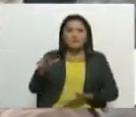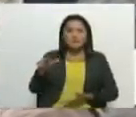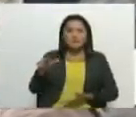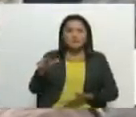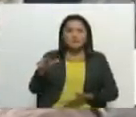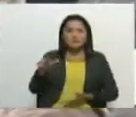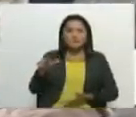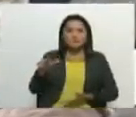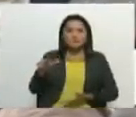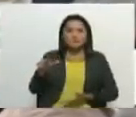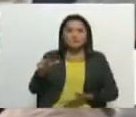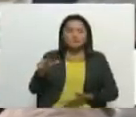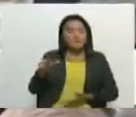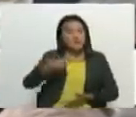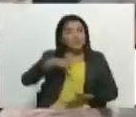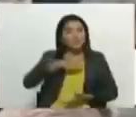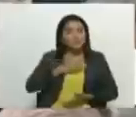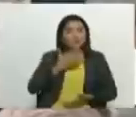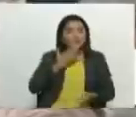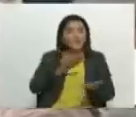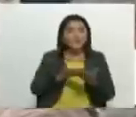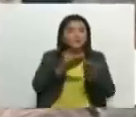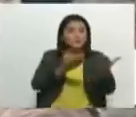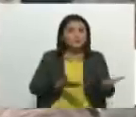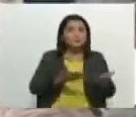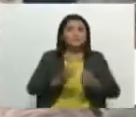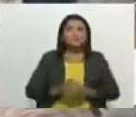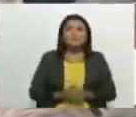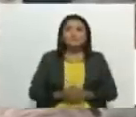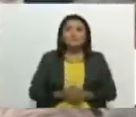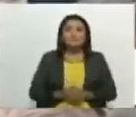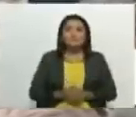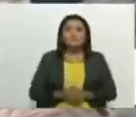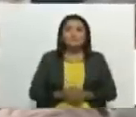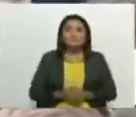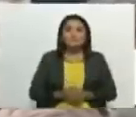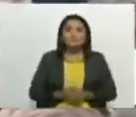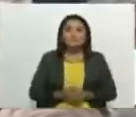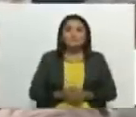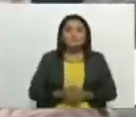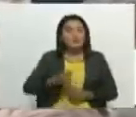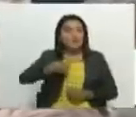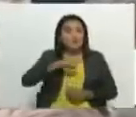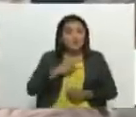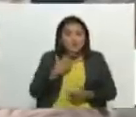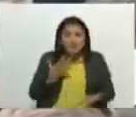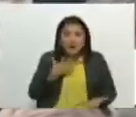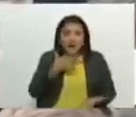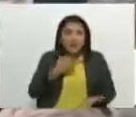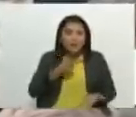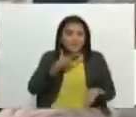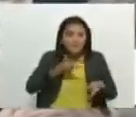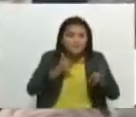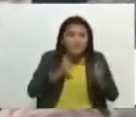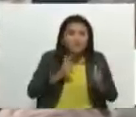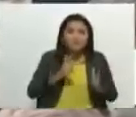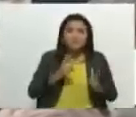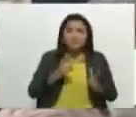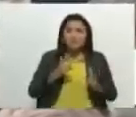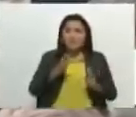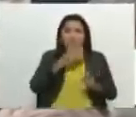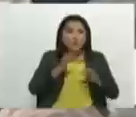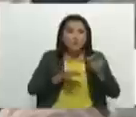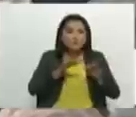alcalde. Mal pudiéramos nosotras ser consecuentes con nuestros principios, María, si permitimos tal impunidad.